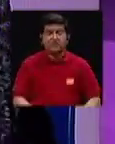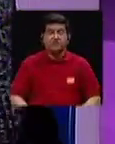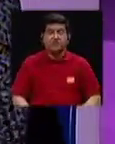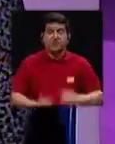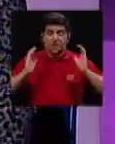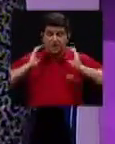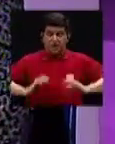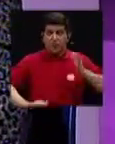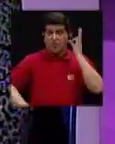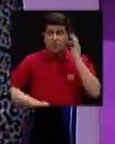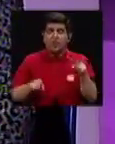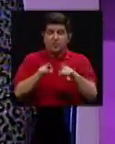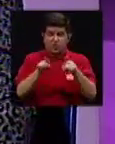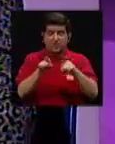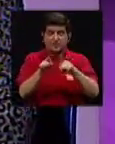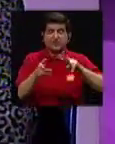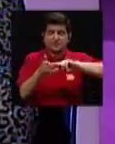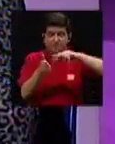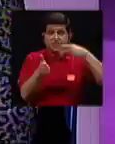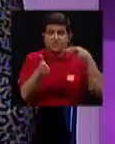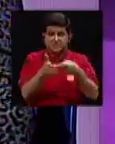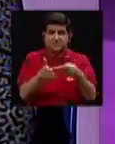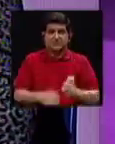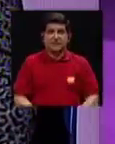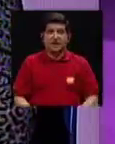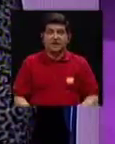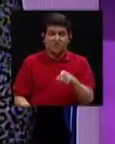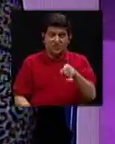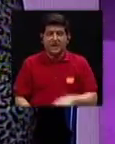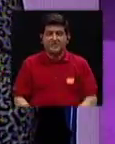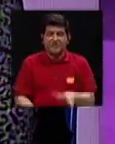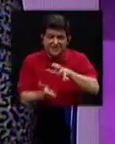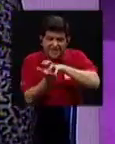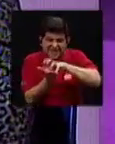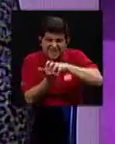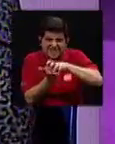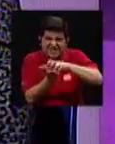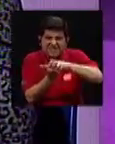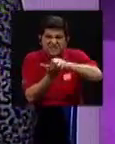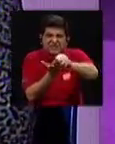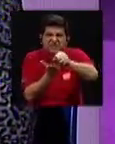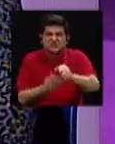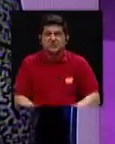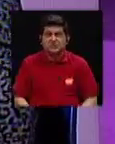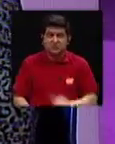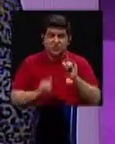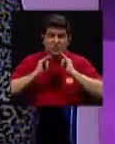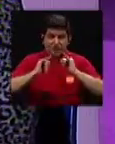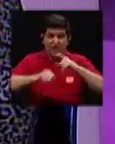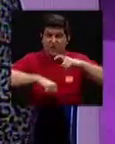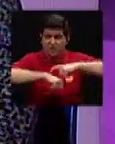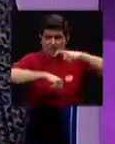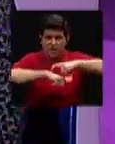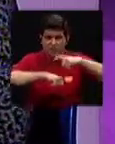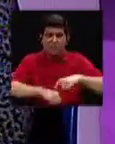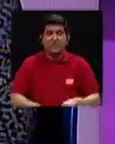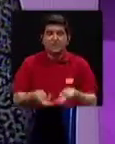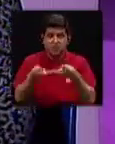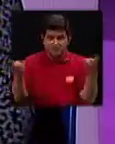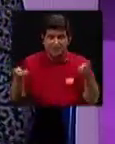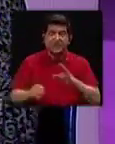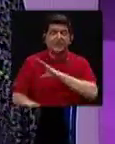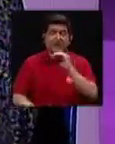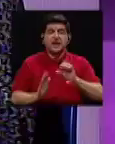muy fuertemente en el cuerpo de las mujeres Entonces eh es una depredación que es es es